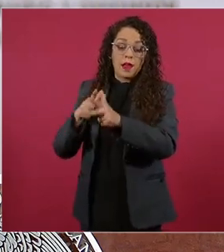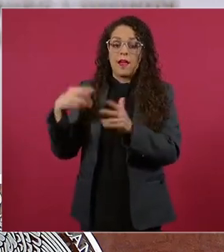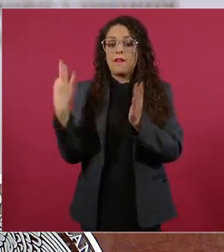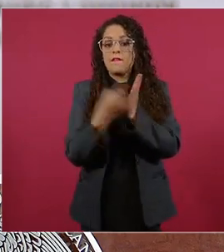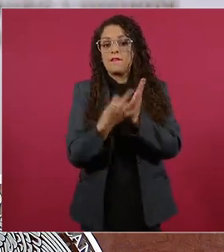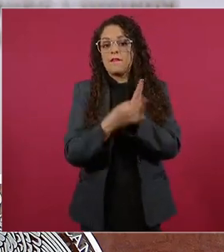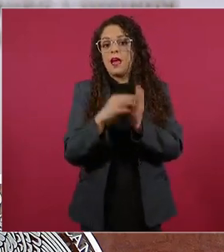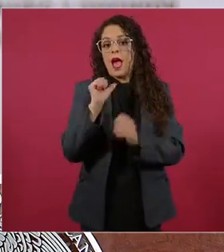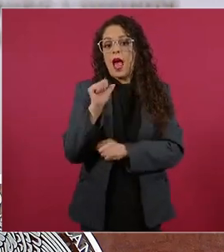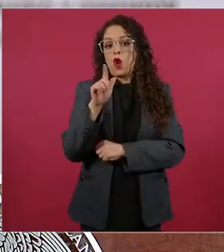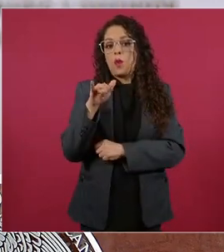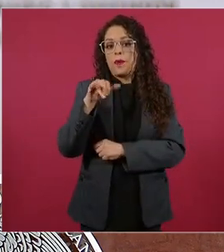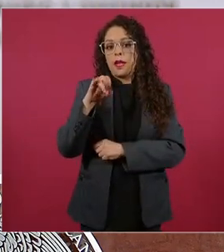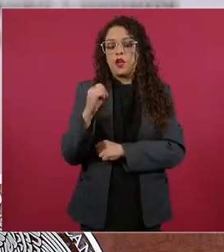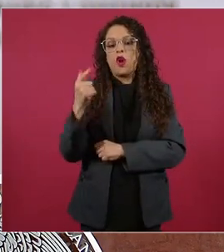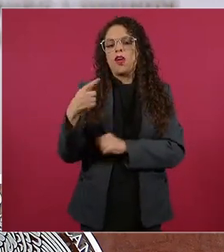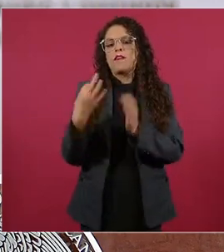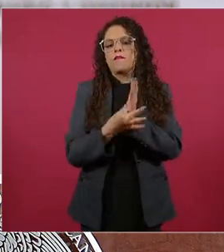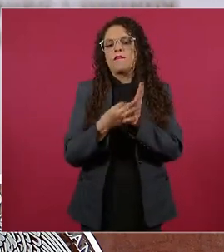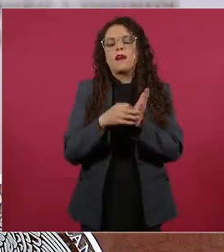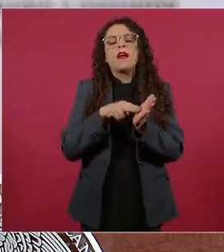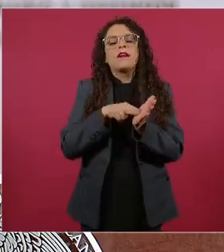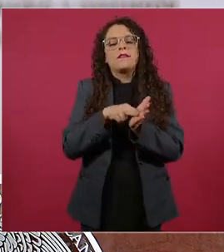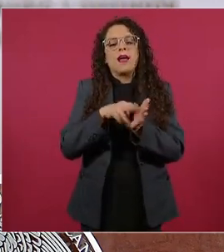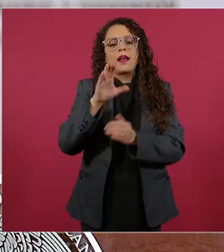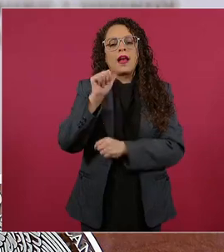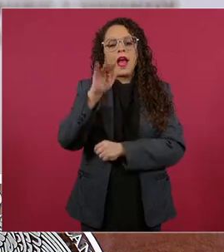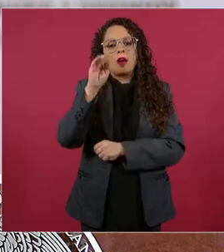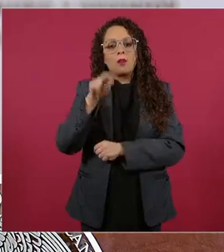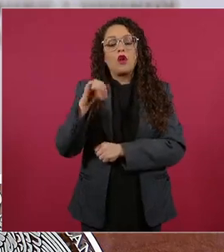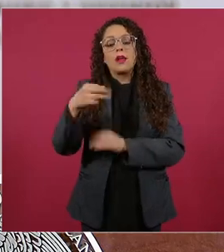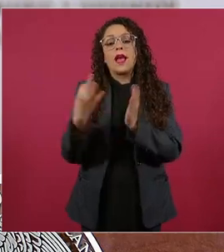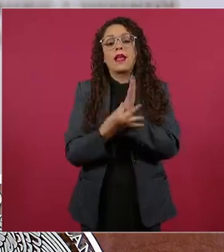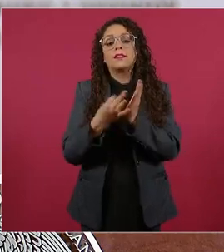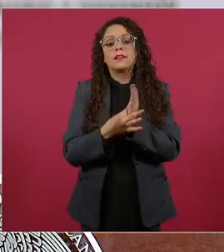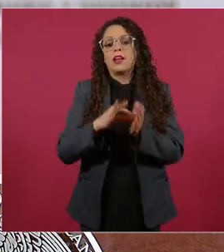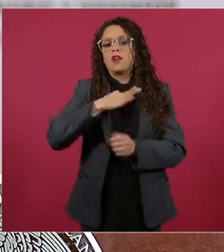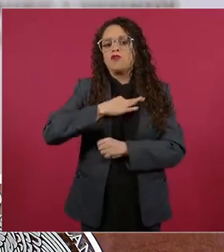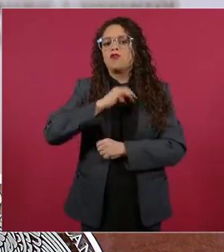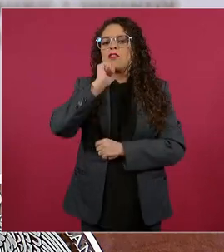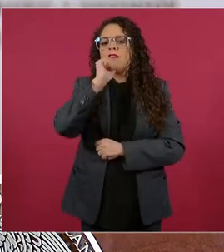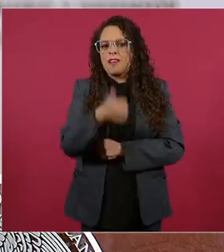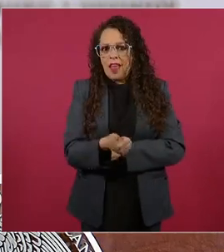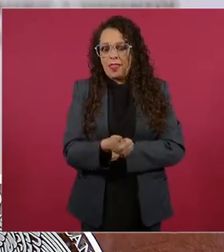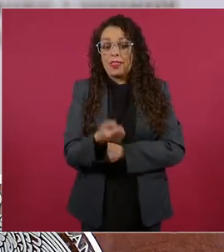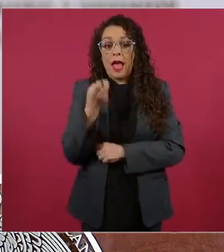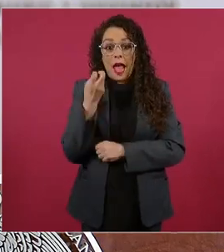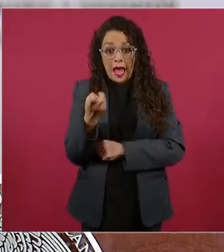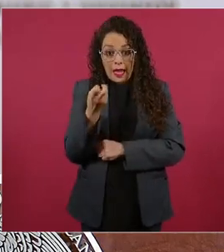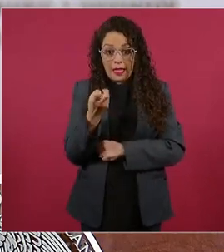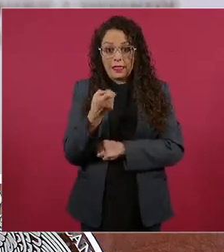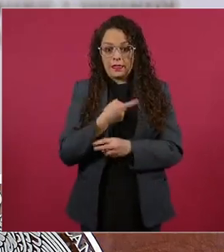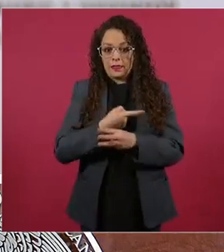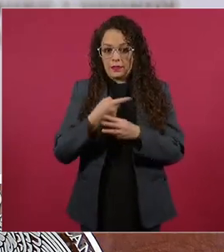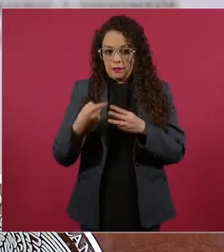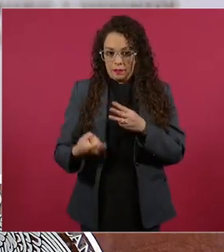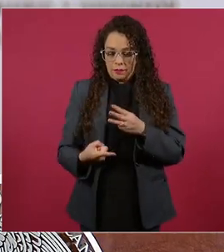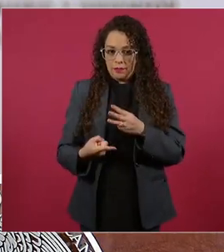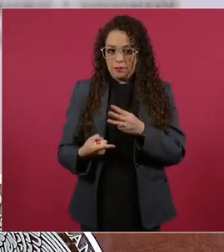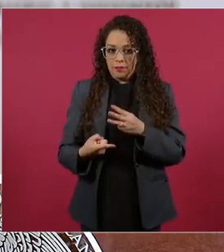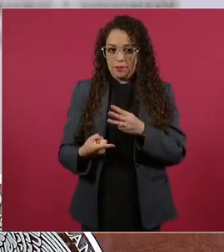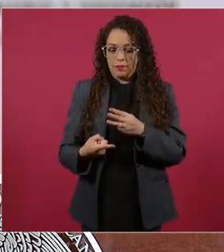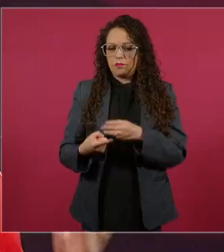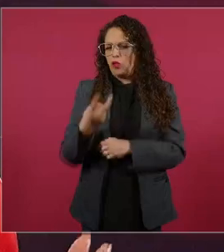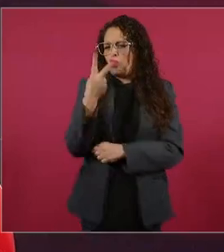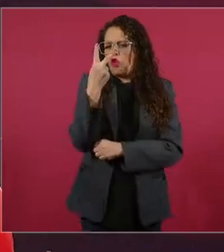carbón y en acero inoxidable. Normalmente las plantas solamente se dedican a una de estos tres materiales, máximo